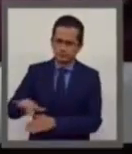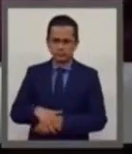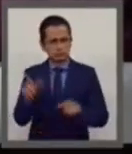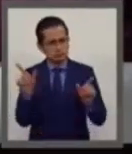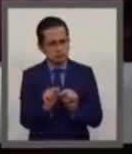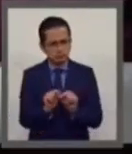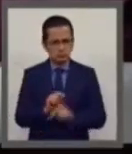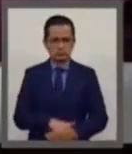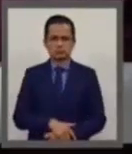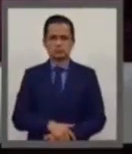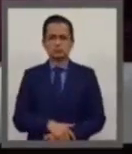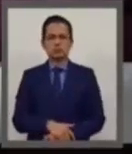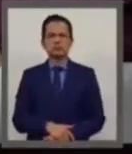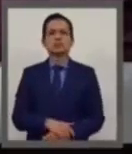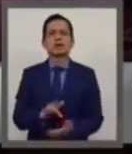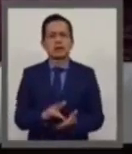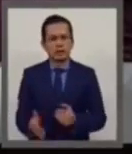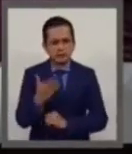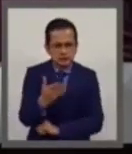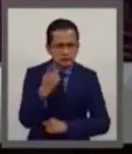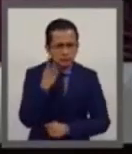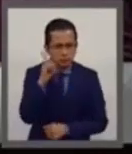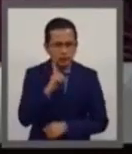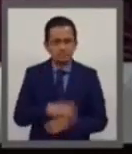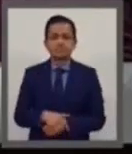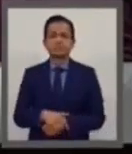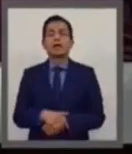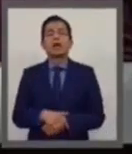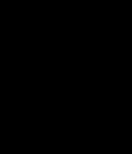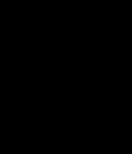Gracias, diputada. Consulte la Secretaría de la Asamblea en votación económica.